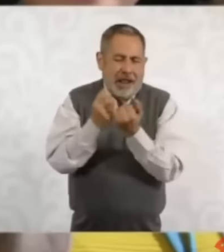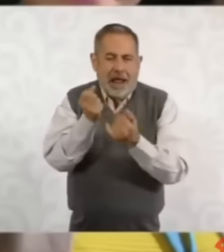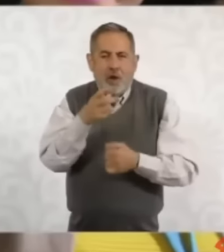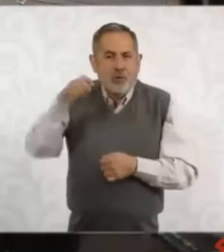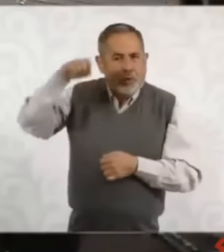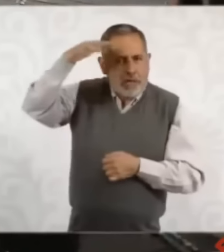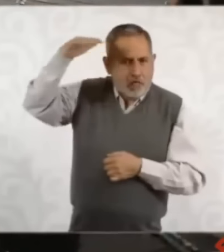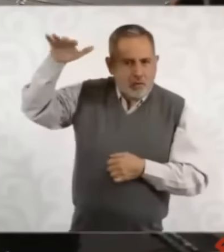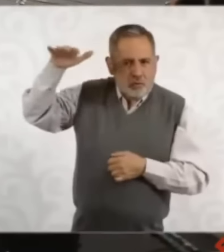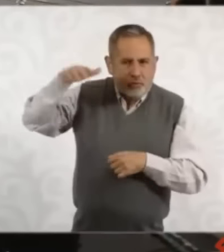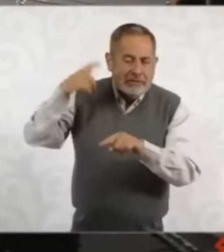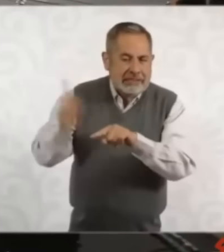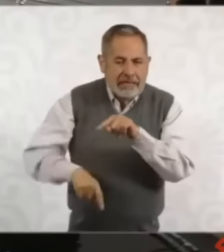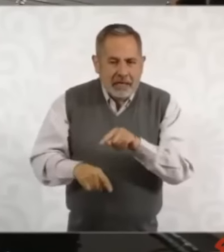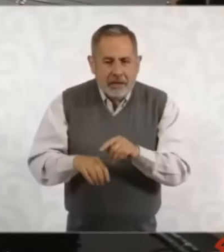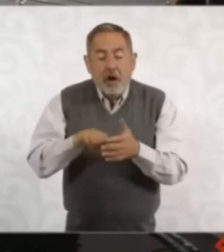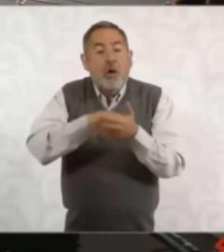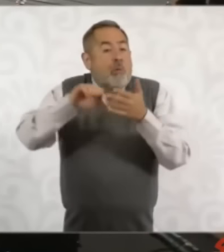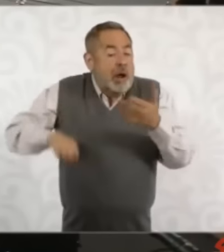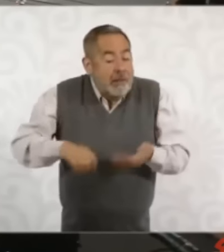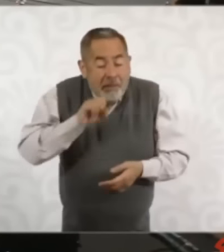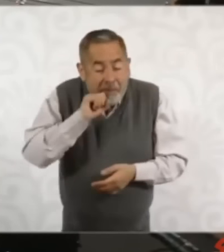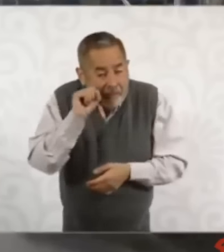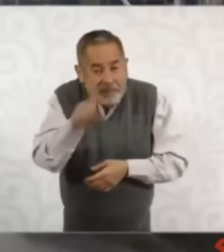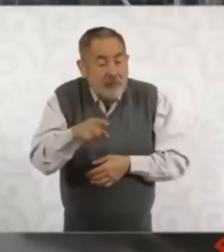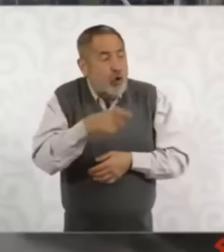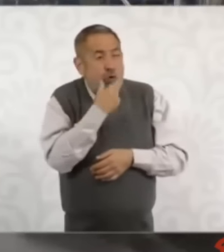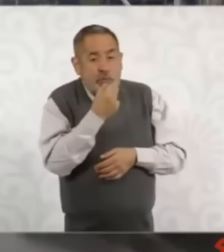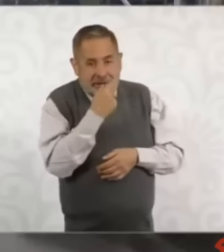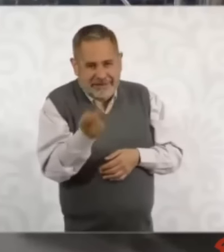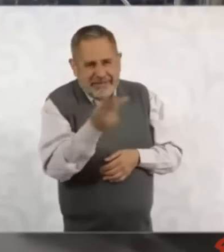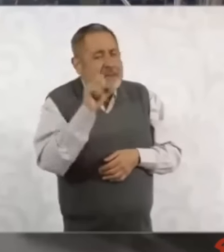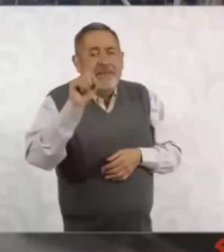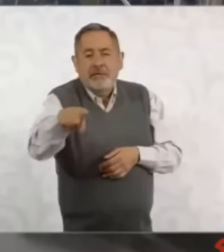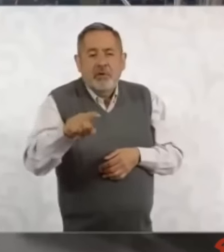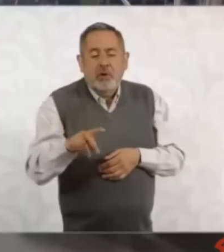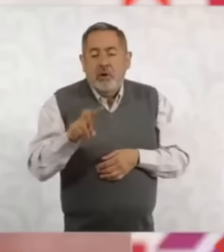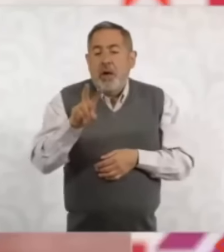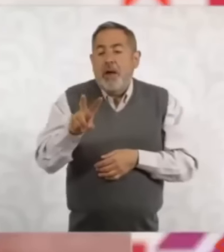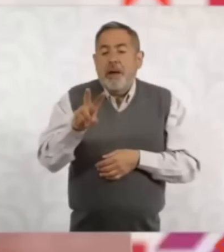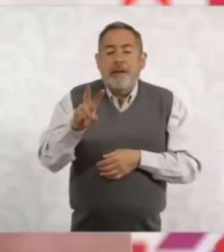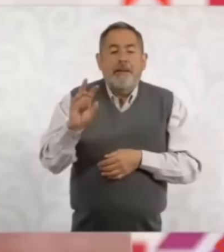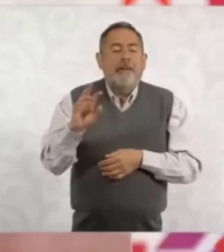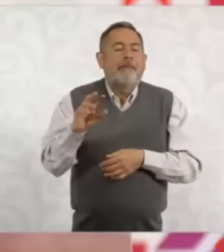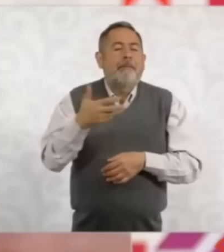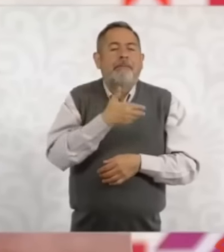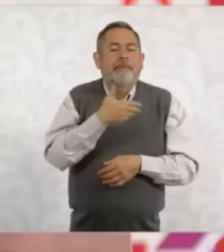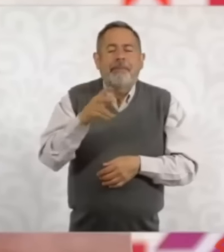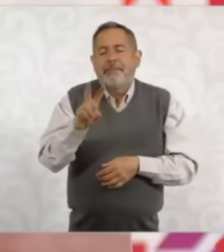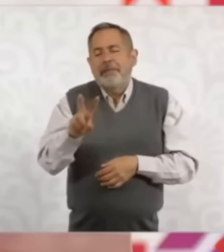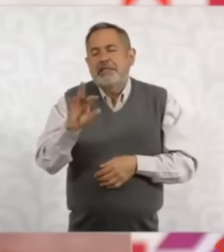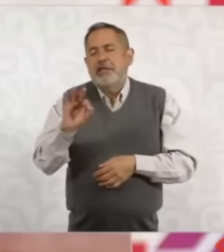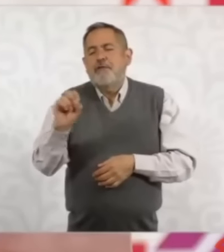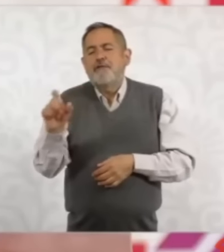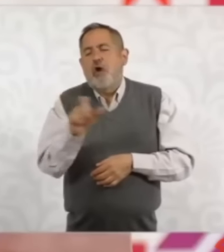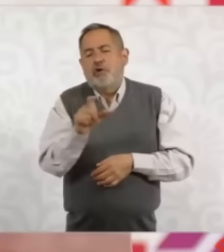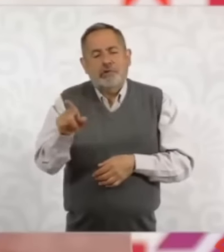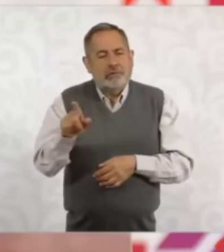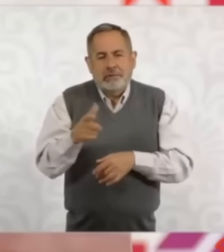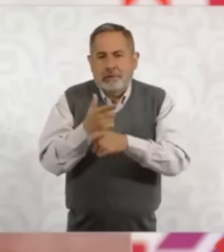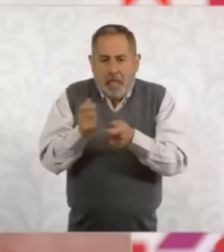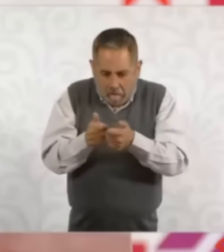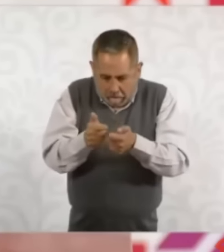manazo, como Vicente Fox, que sigue diciendo, insistiendo No, en que, imagínense, no, tiene libertad de escribir en las redes